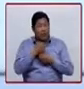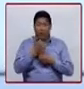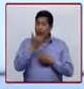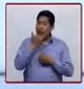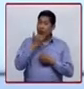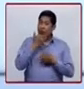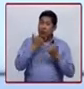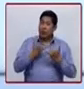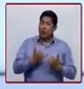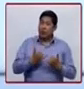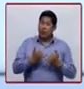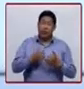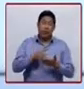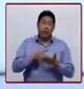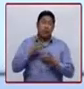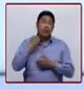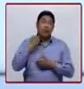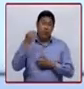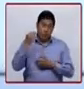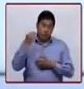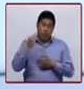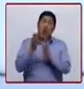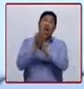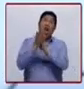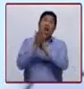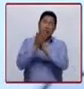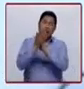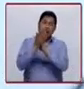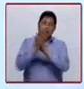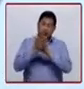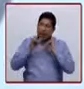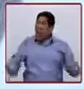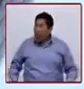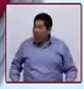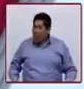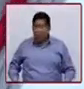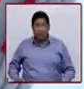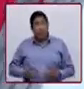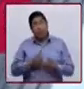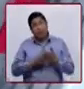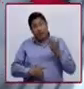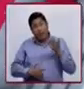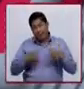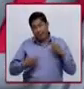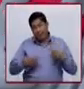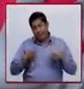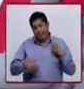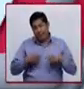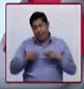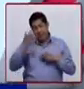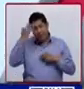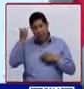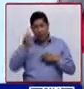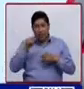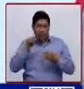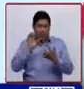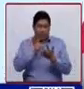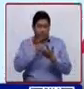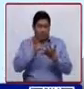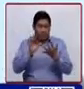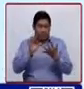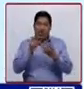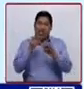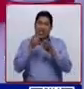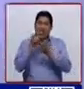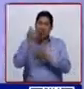Cuéntanos lo que ha pasado hoy en la Asamblea Legislativa. Hubo aplausos, pero también gritos. Esto se suma a la polémica por la elección del